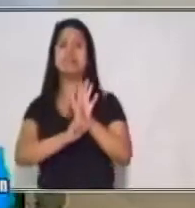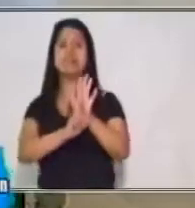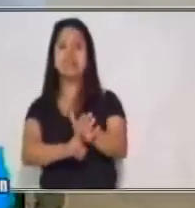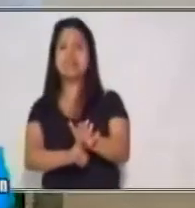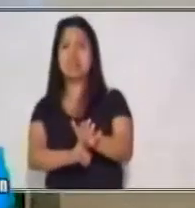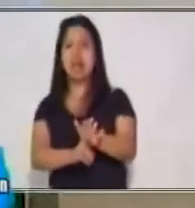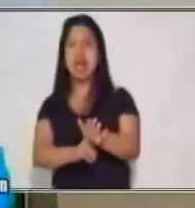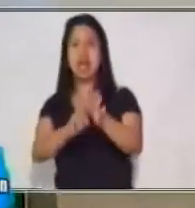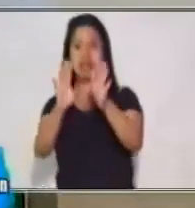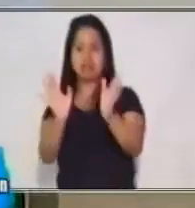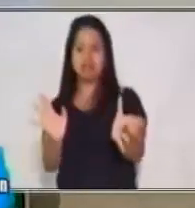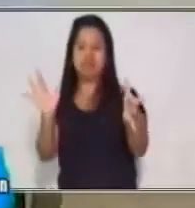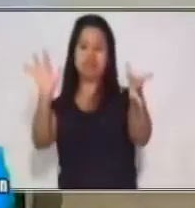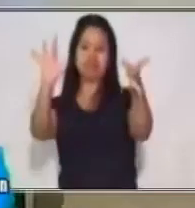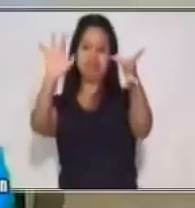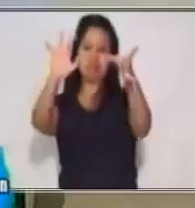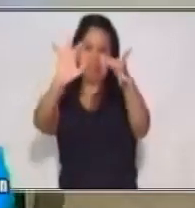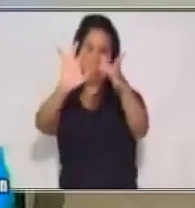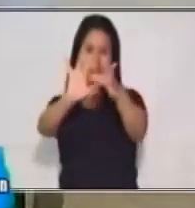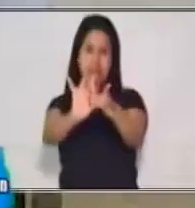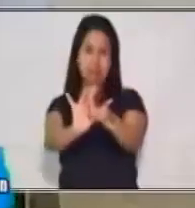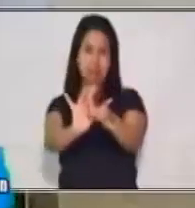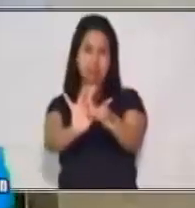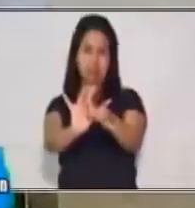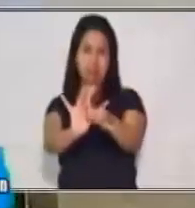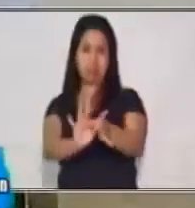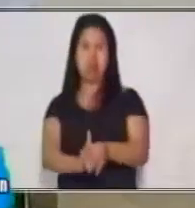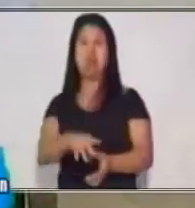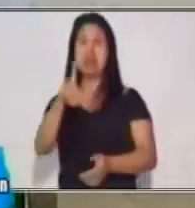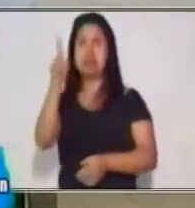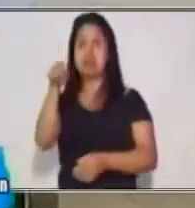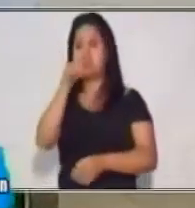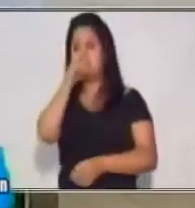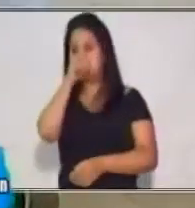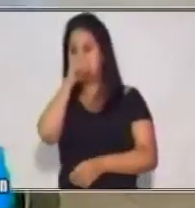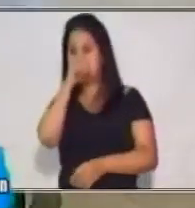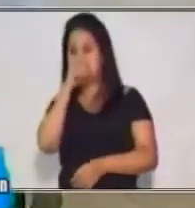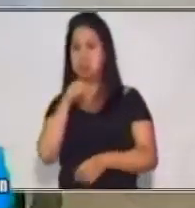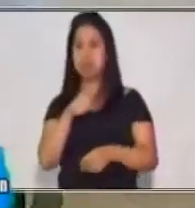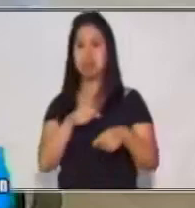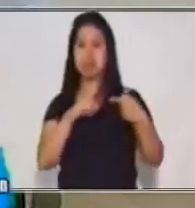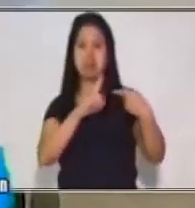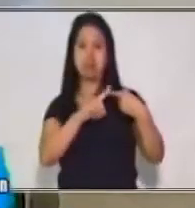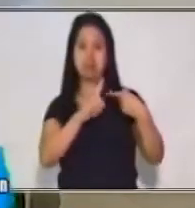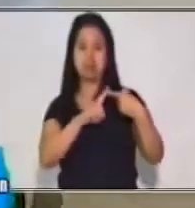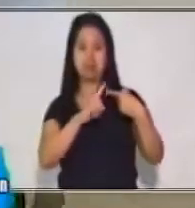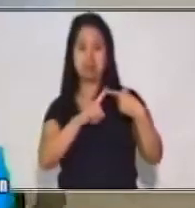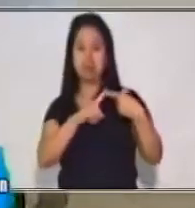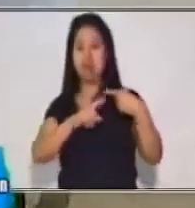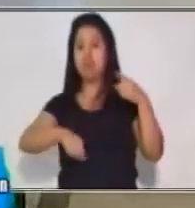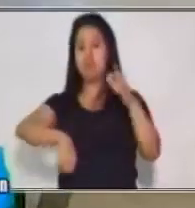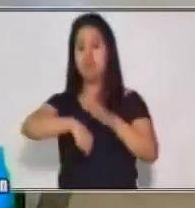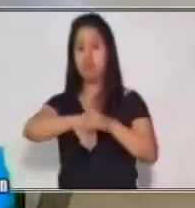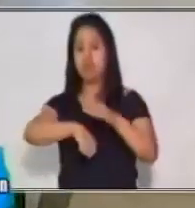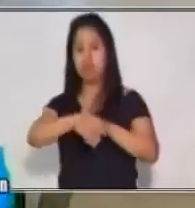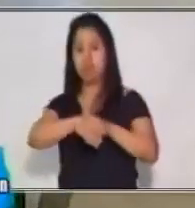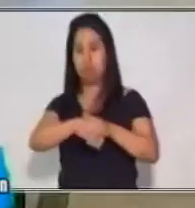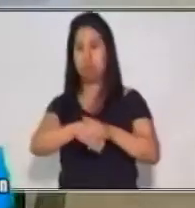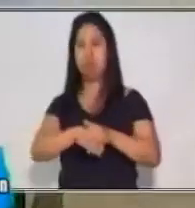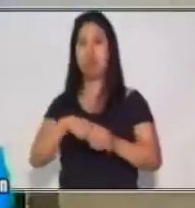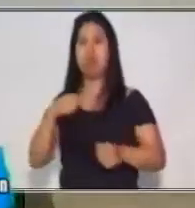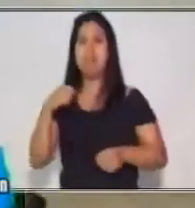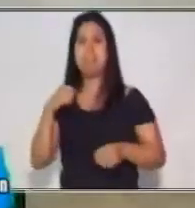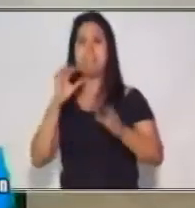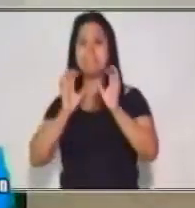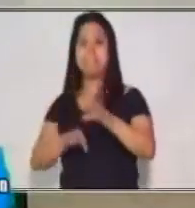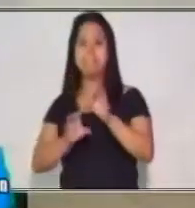diagrama de F, parte del diagrama de D y parte del diagrama de M. Este centro